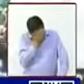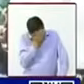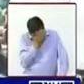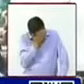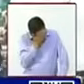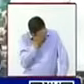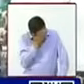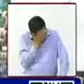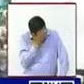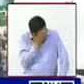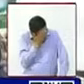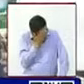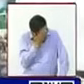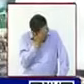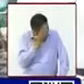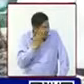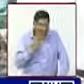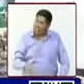quisiera.